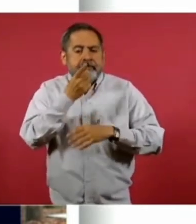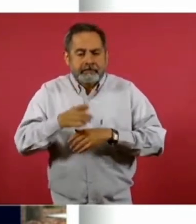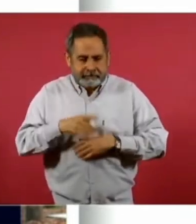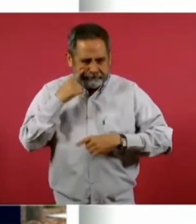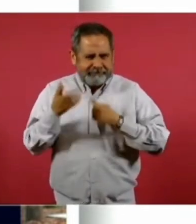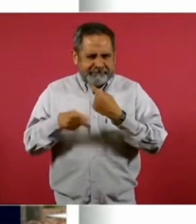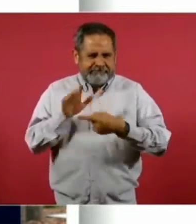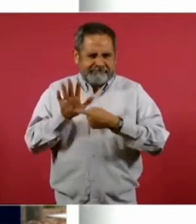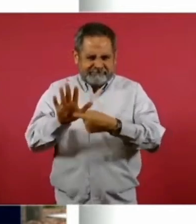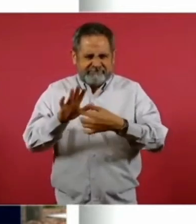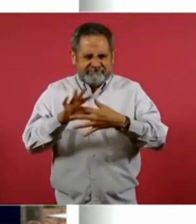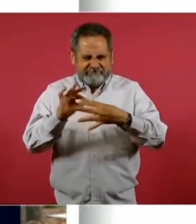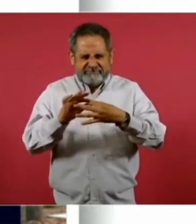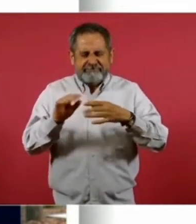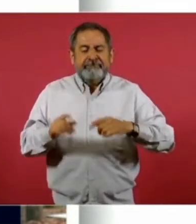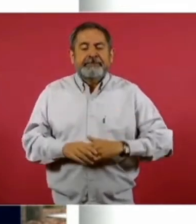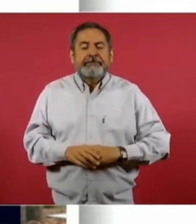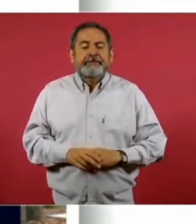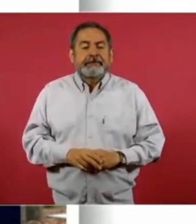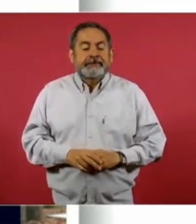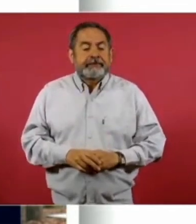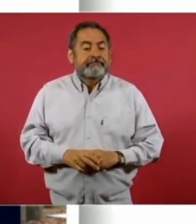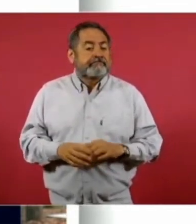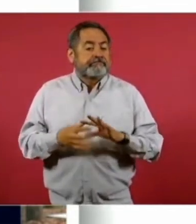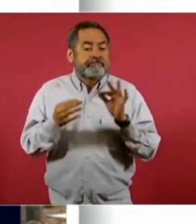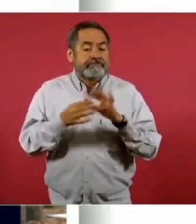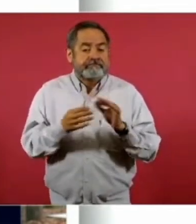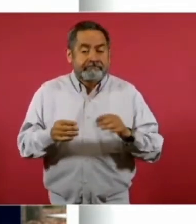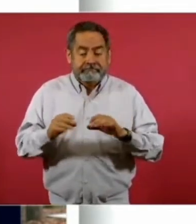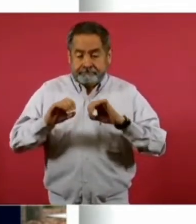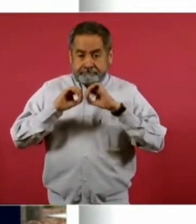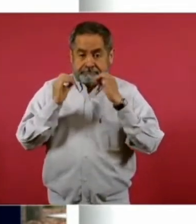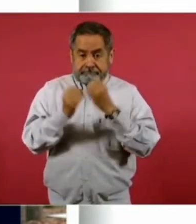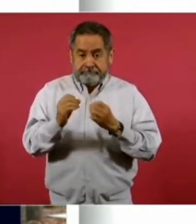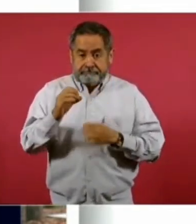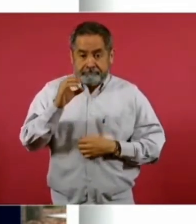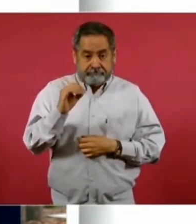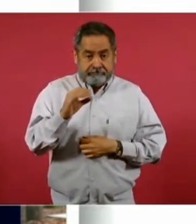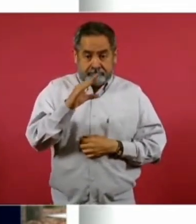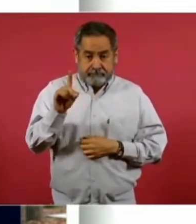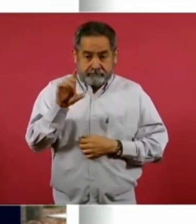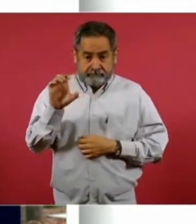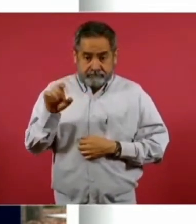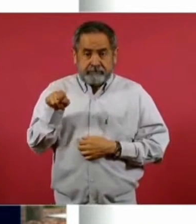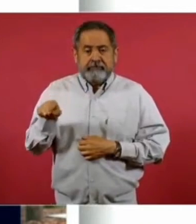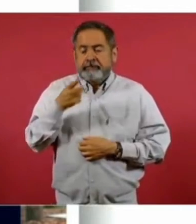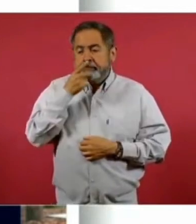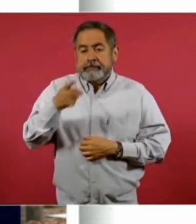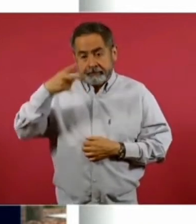a los hechos. Según la Organización para la Cooperación y Desarrollo Económico,